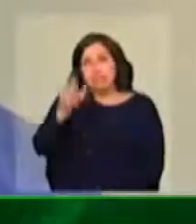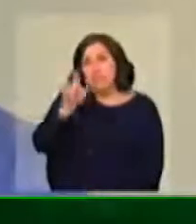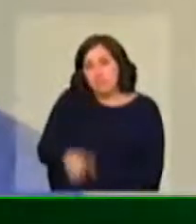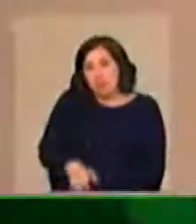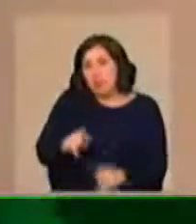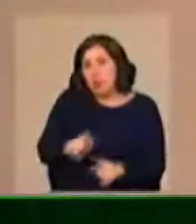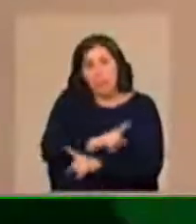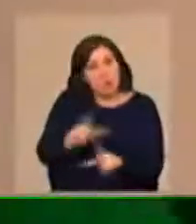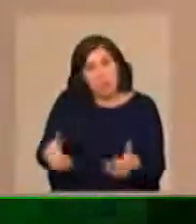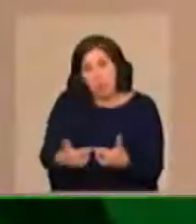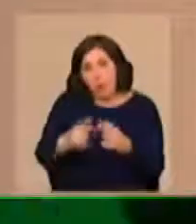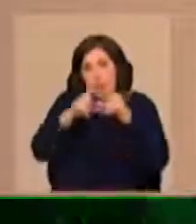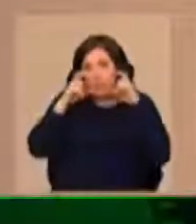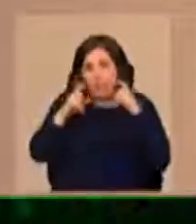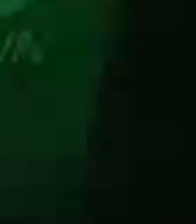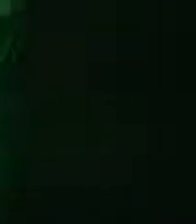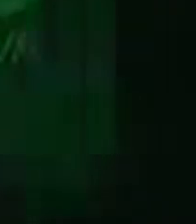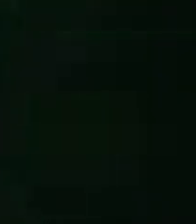funcionario con tapabocas.